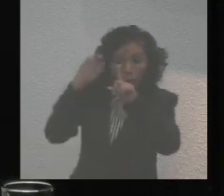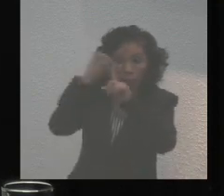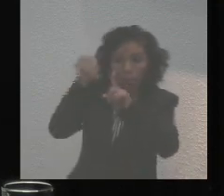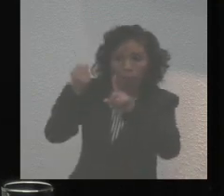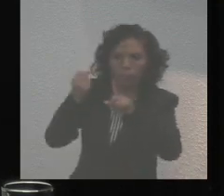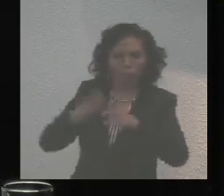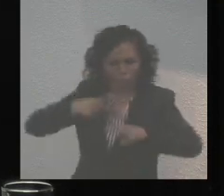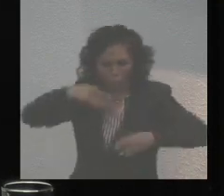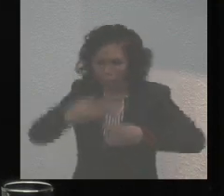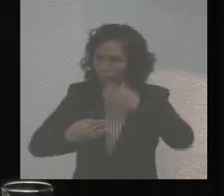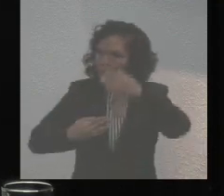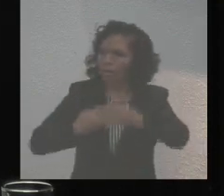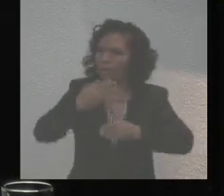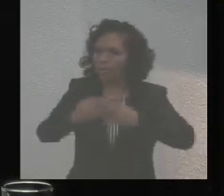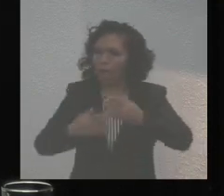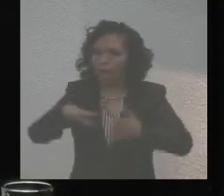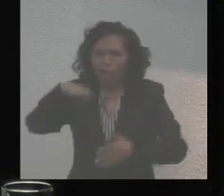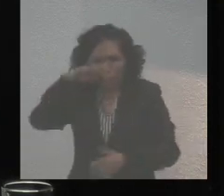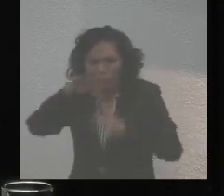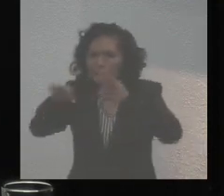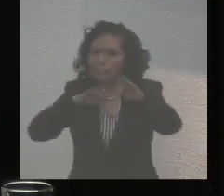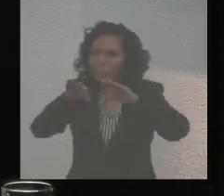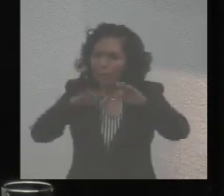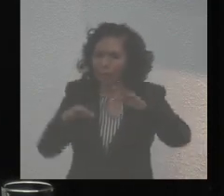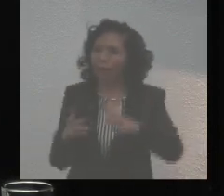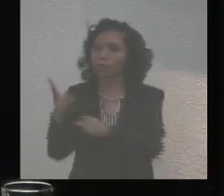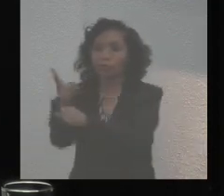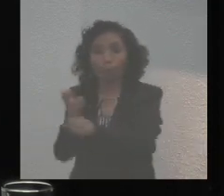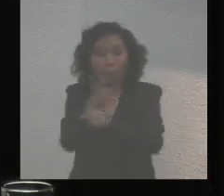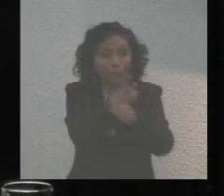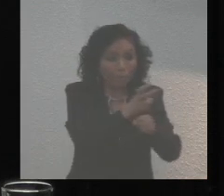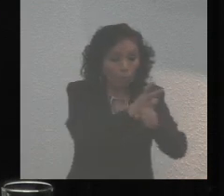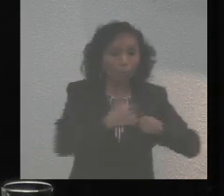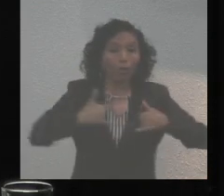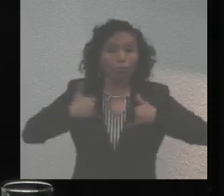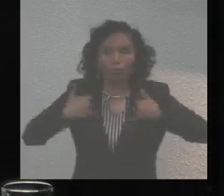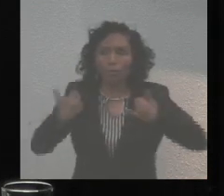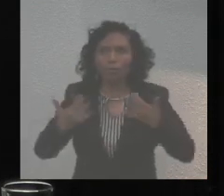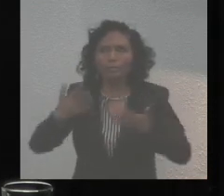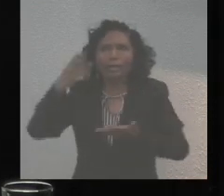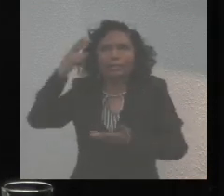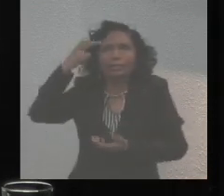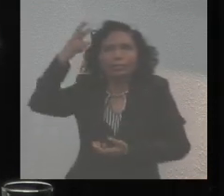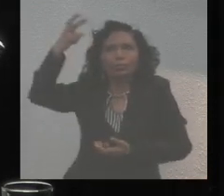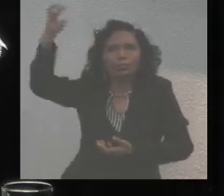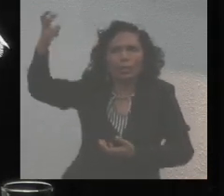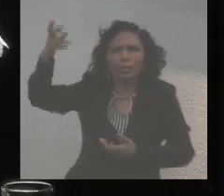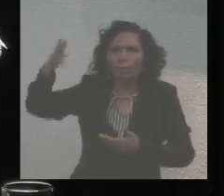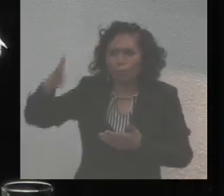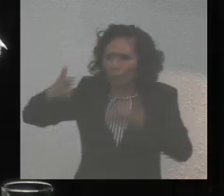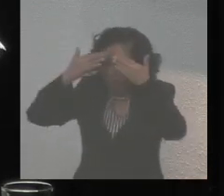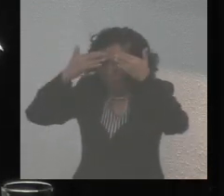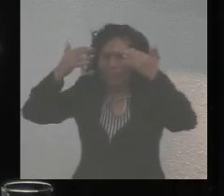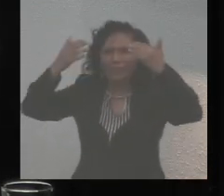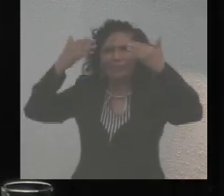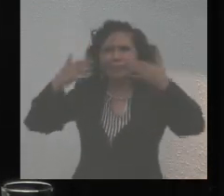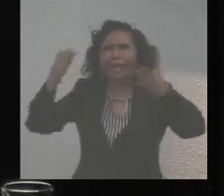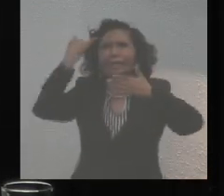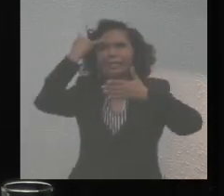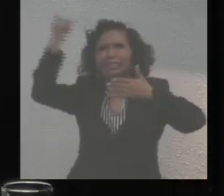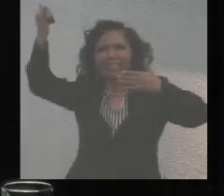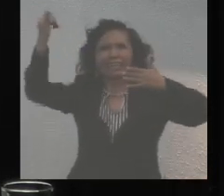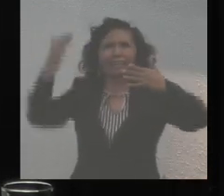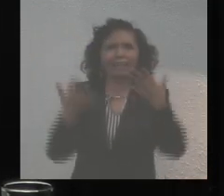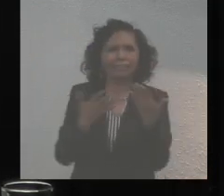que caminar, hay que sudar. Yo invito a la juventud a hacer grandes cosas, a desempolvar y renovar las viejas